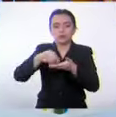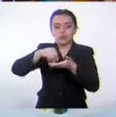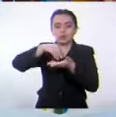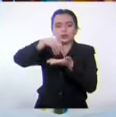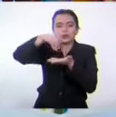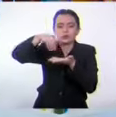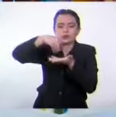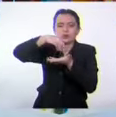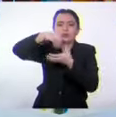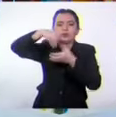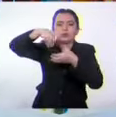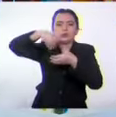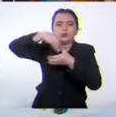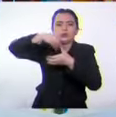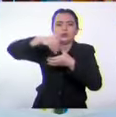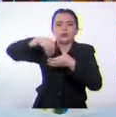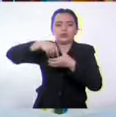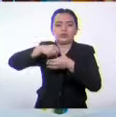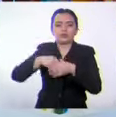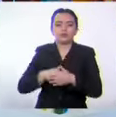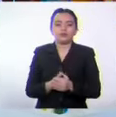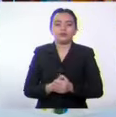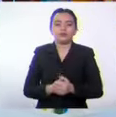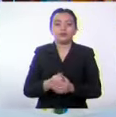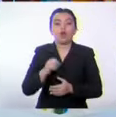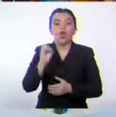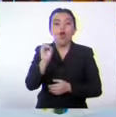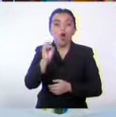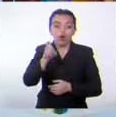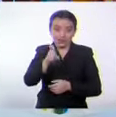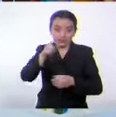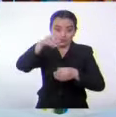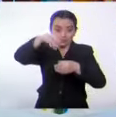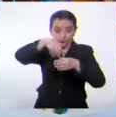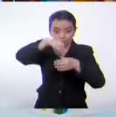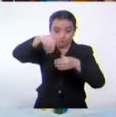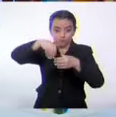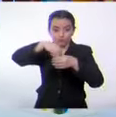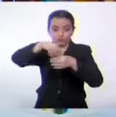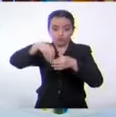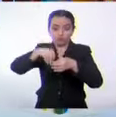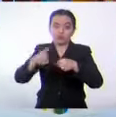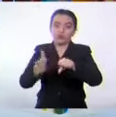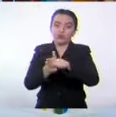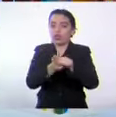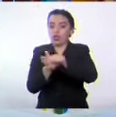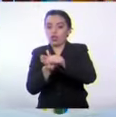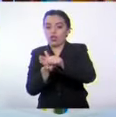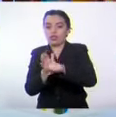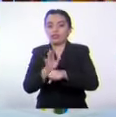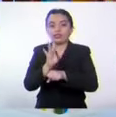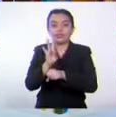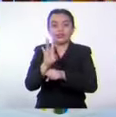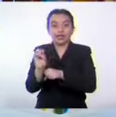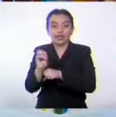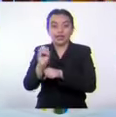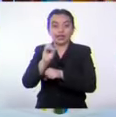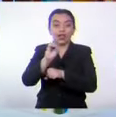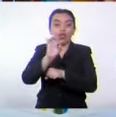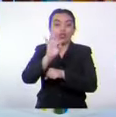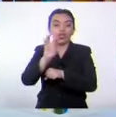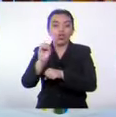el alcohol etílico sabemos que podemos adquirirlo en concentraciones de 70 o